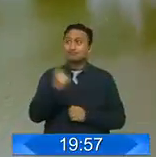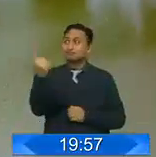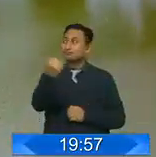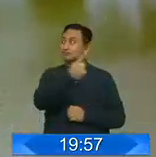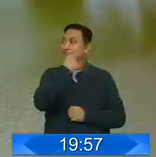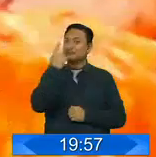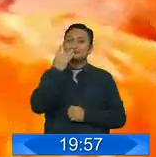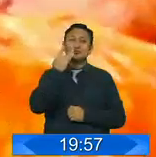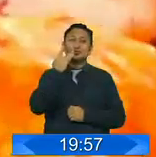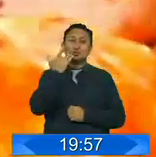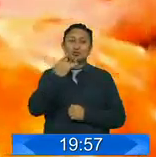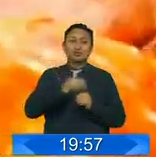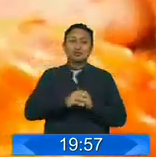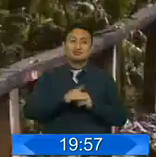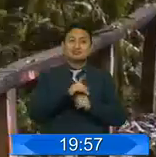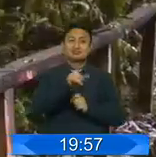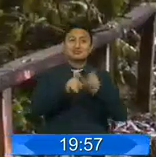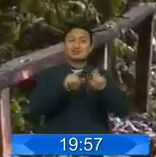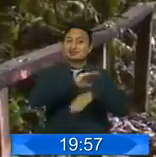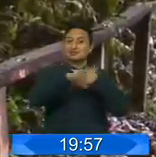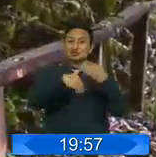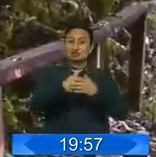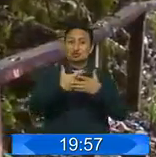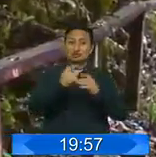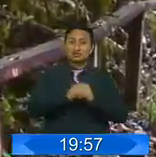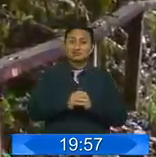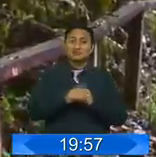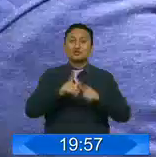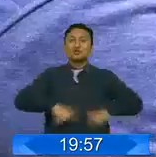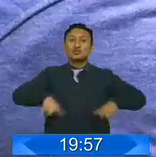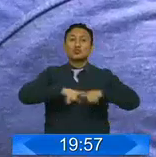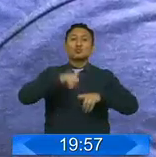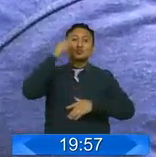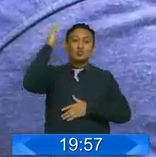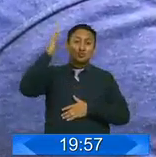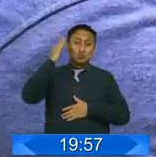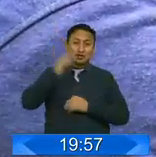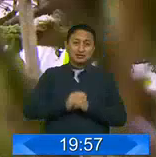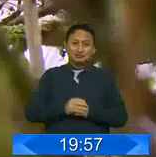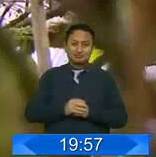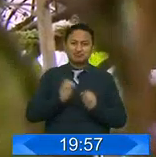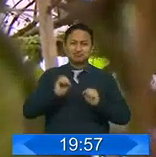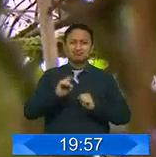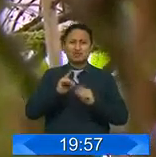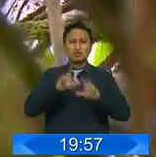sus sabores y la riqueza de sus tierras hacen de la provincia del Carchi un